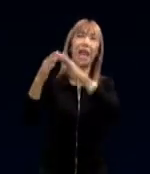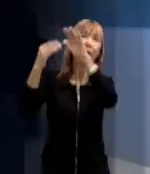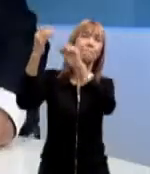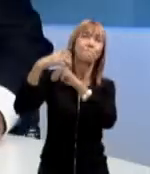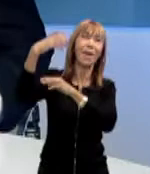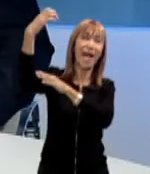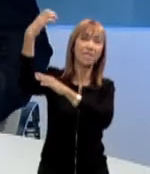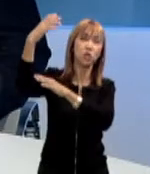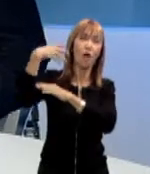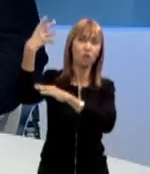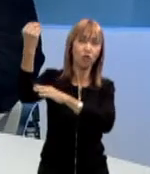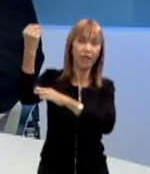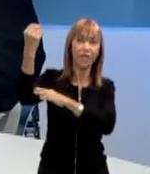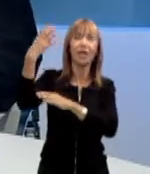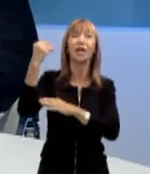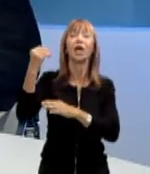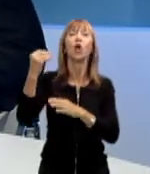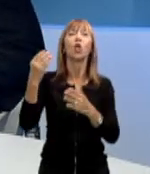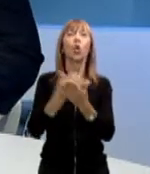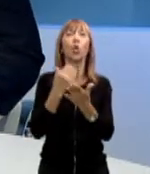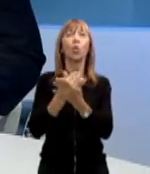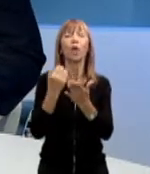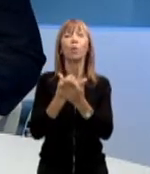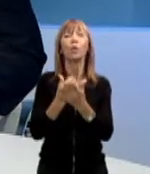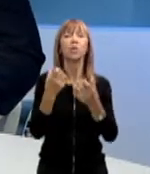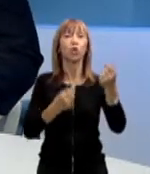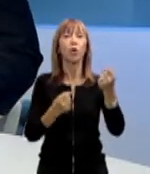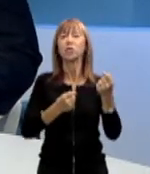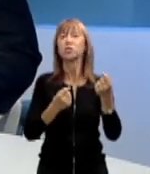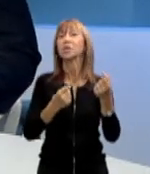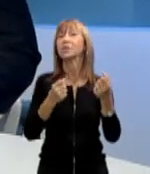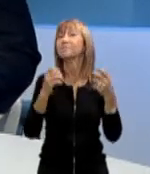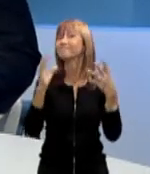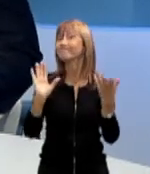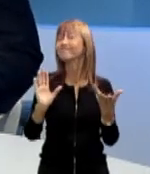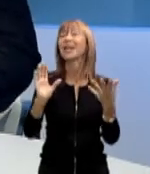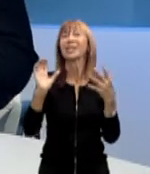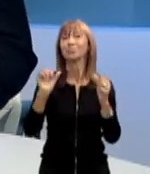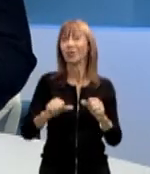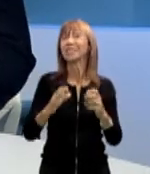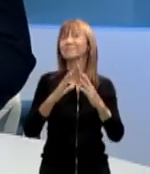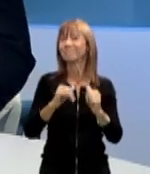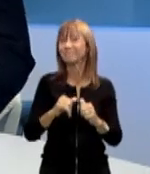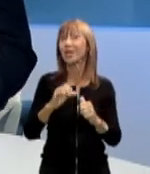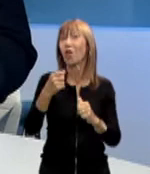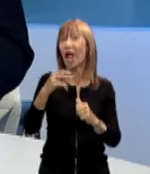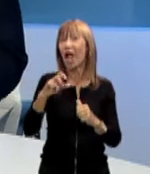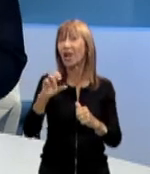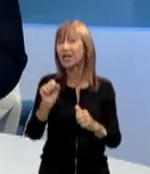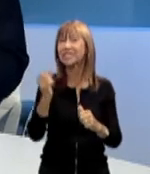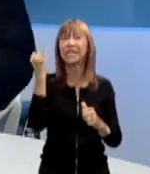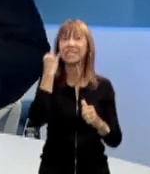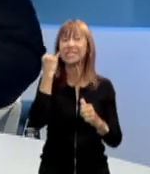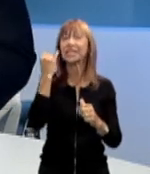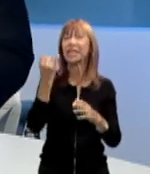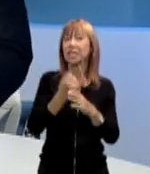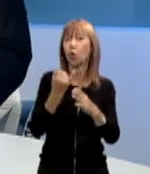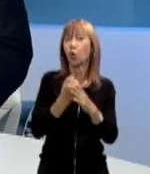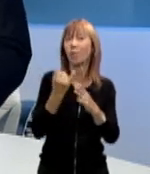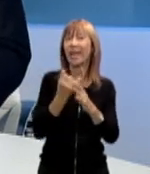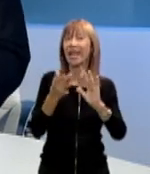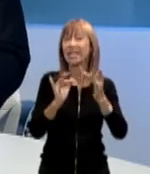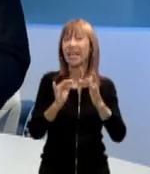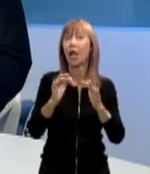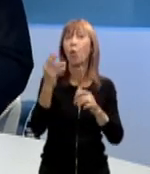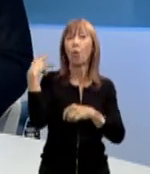Internacional. Y los nuevos automóviles son vulnerables a los hackers. ISIS irrumpe en la Internet y Washington crea una nueva